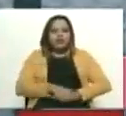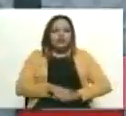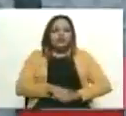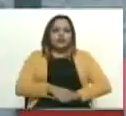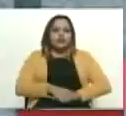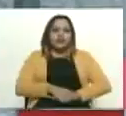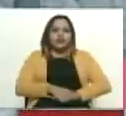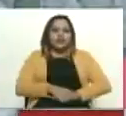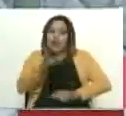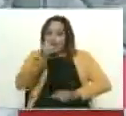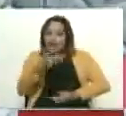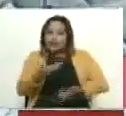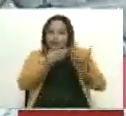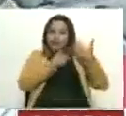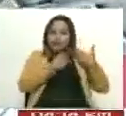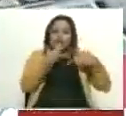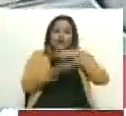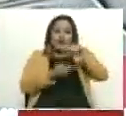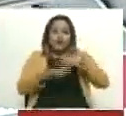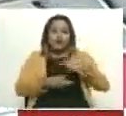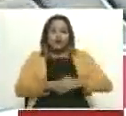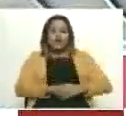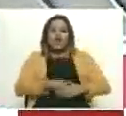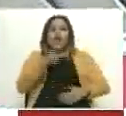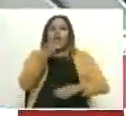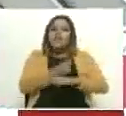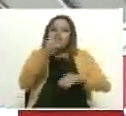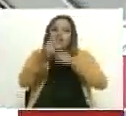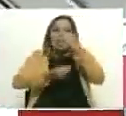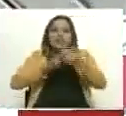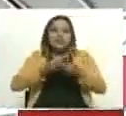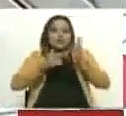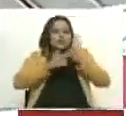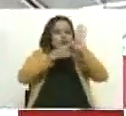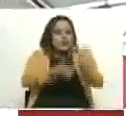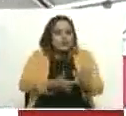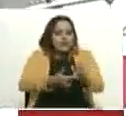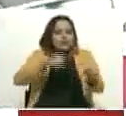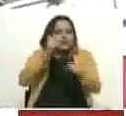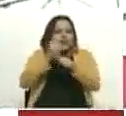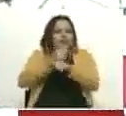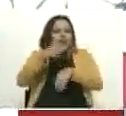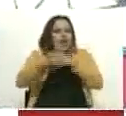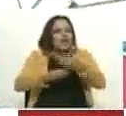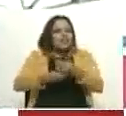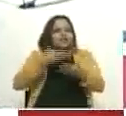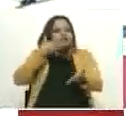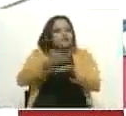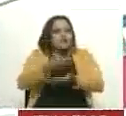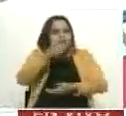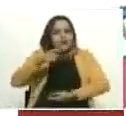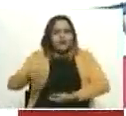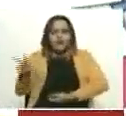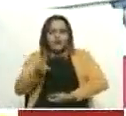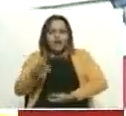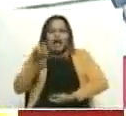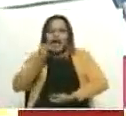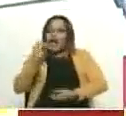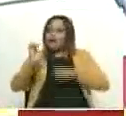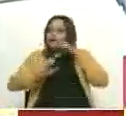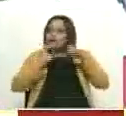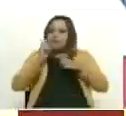esta revolución, el papel de cumplir con las órdenes que le da el pueblo de Venezuela. Y es muy emocionante ver